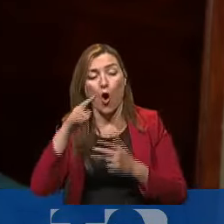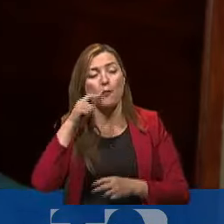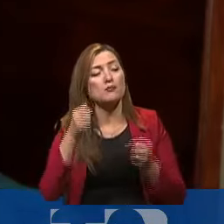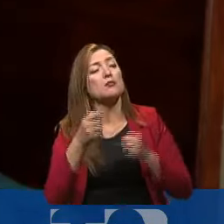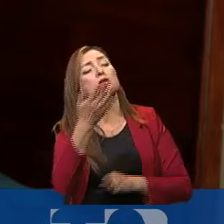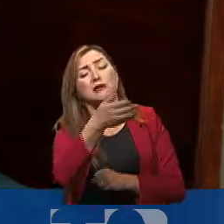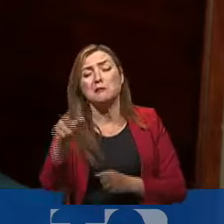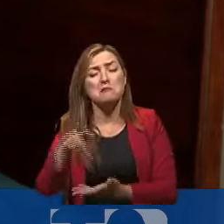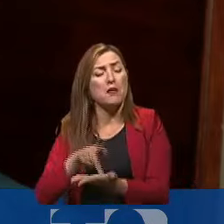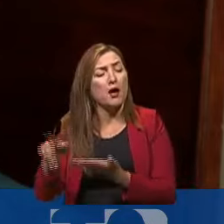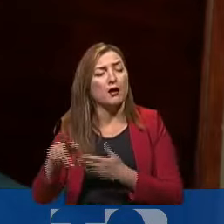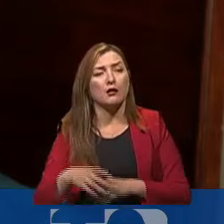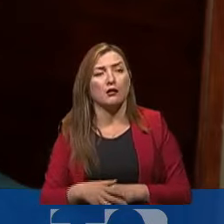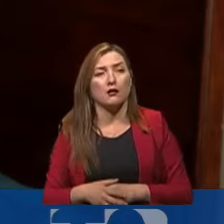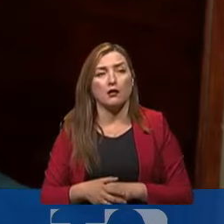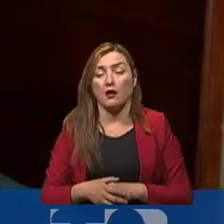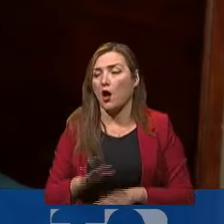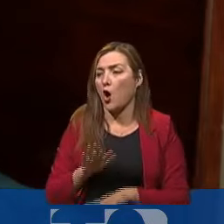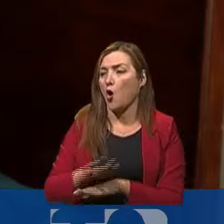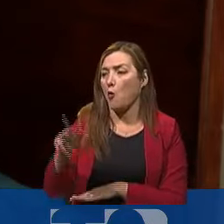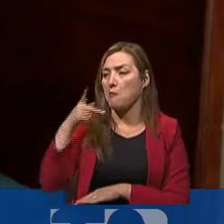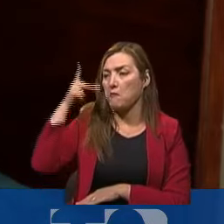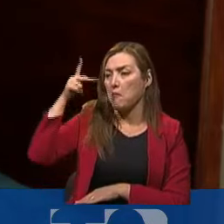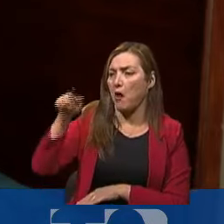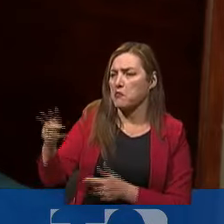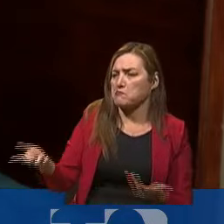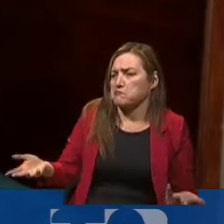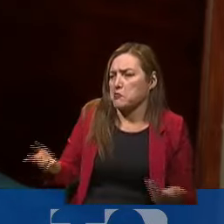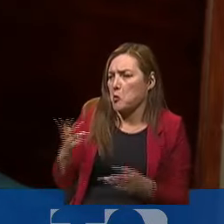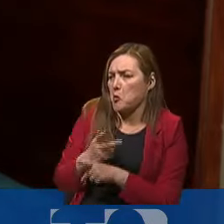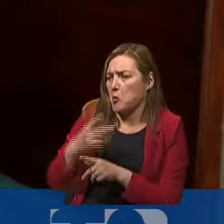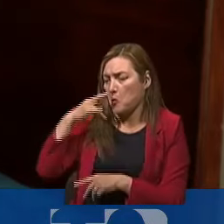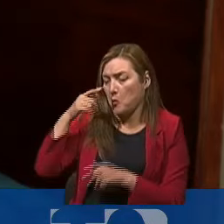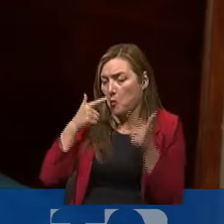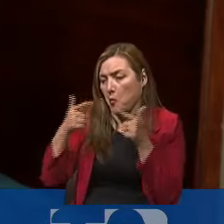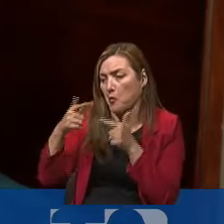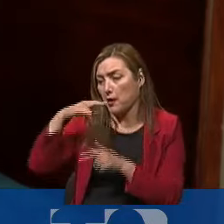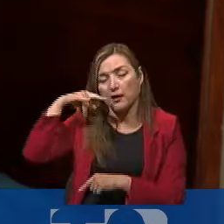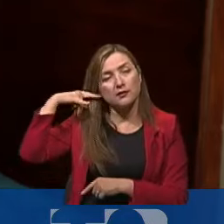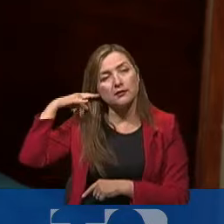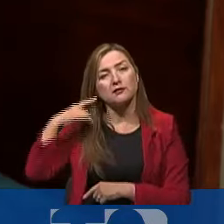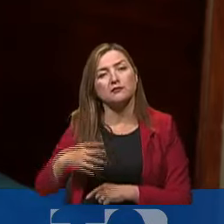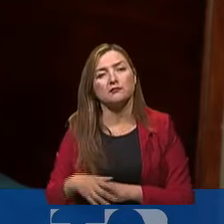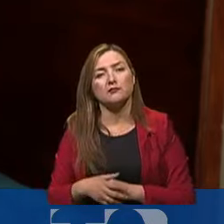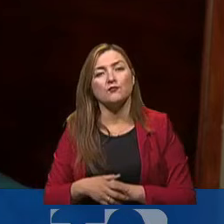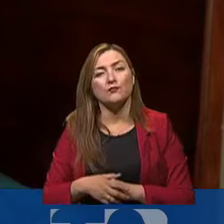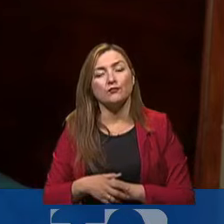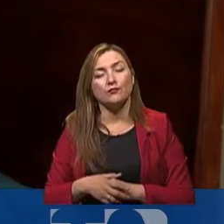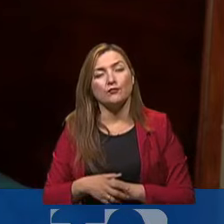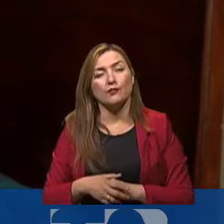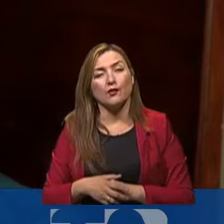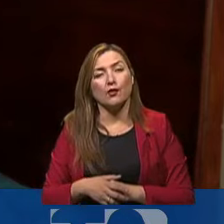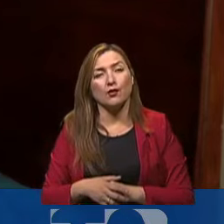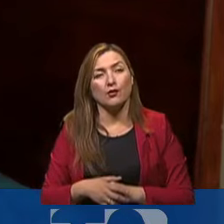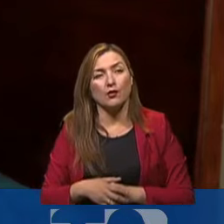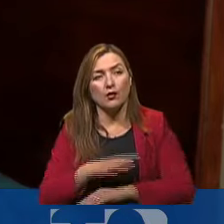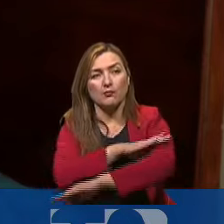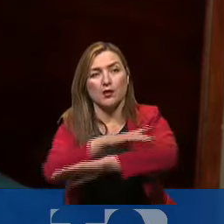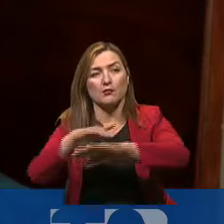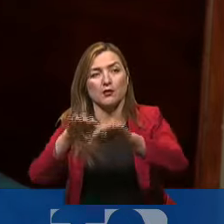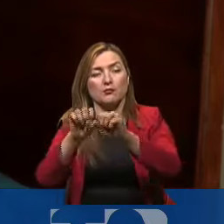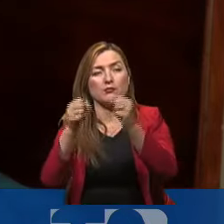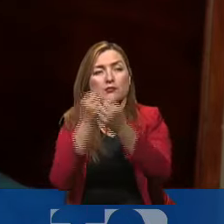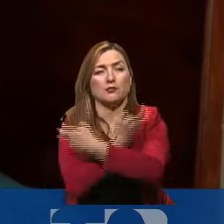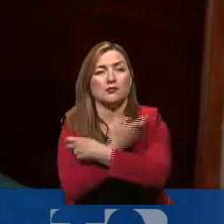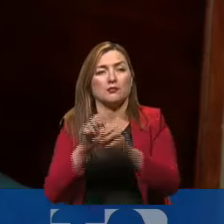y no quiso, diciendo que es la culpa de los padres. Entonces yo le dije que eso era bien grave porque la guaguita ya estaba al pie hecho pedazos.